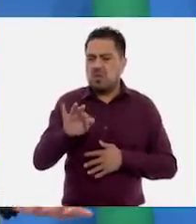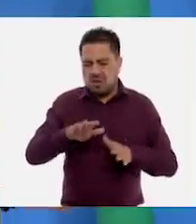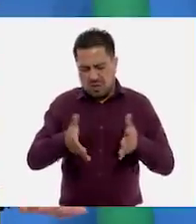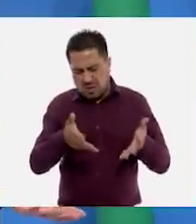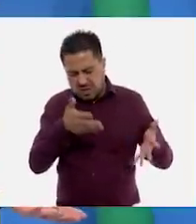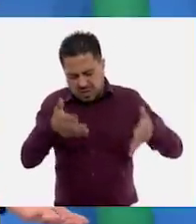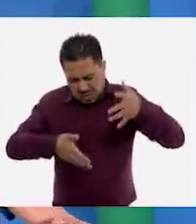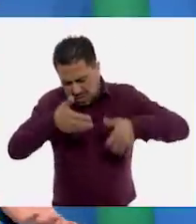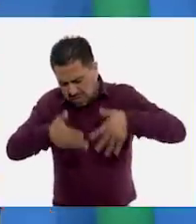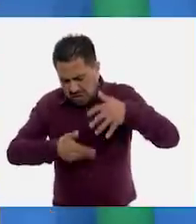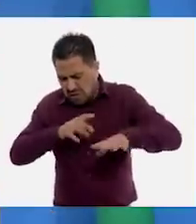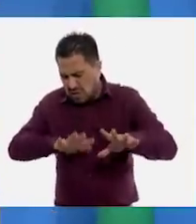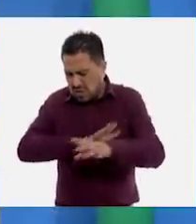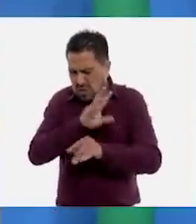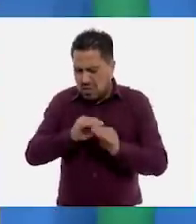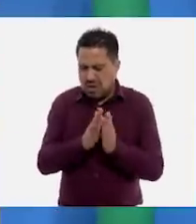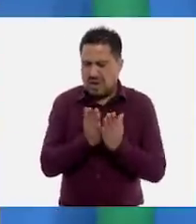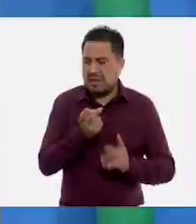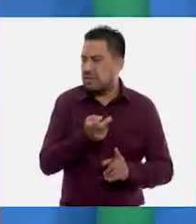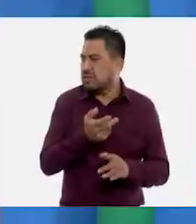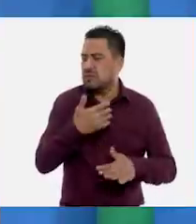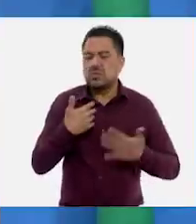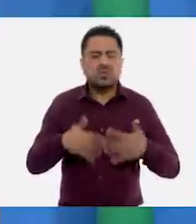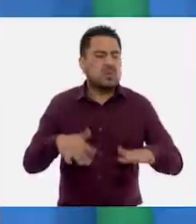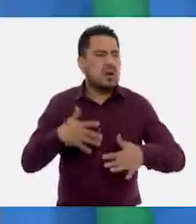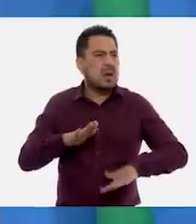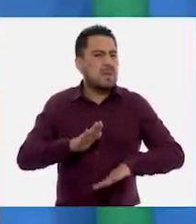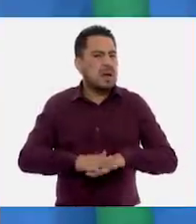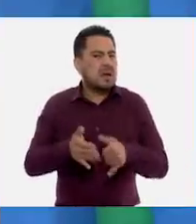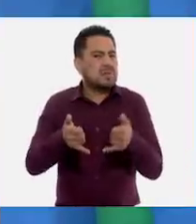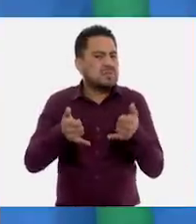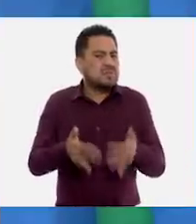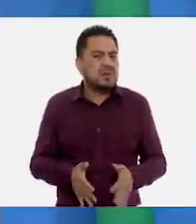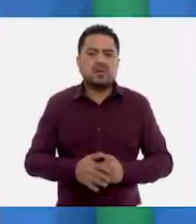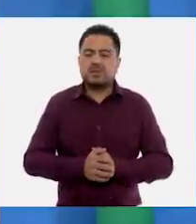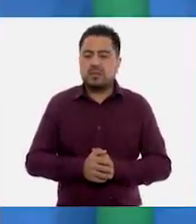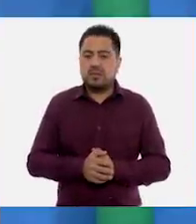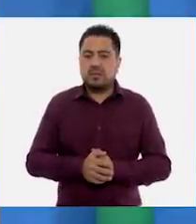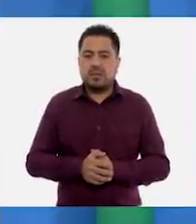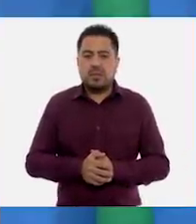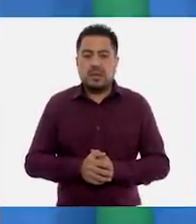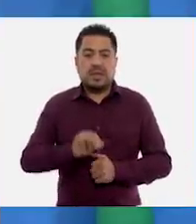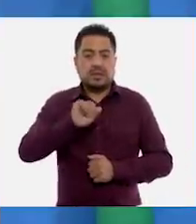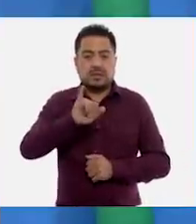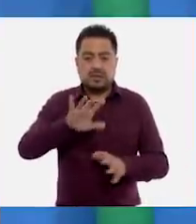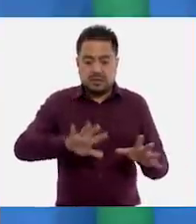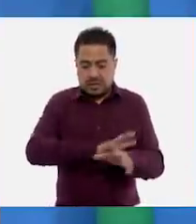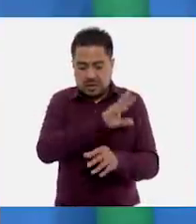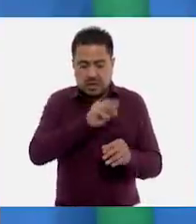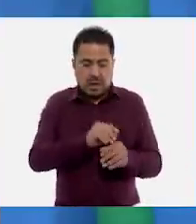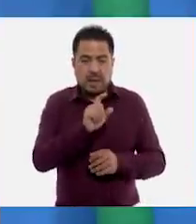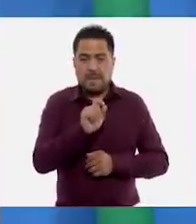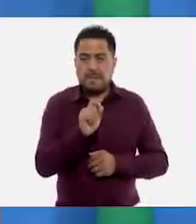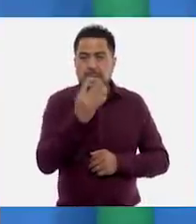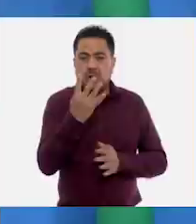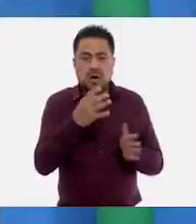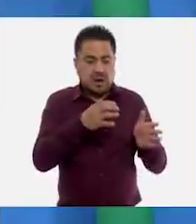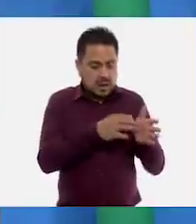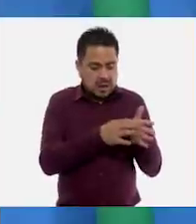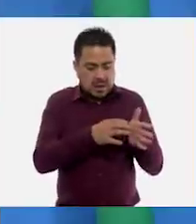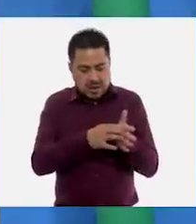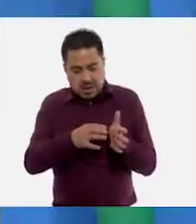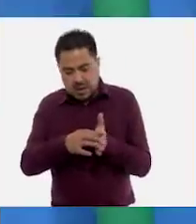todos los libros, porque sin eso sería mucho trabajo. Entonces, si llenó 24